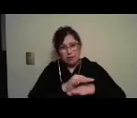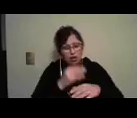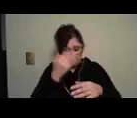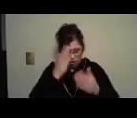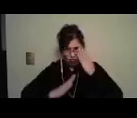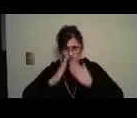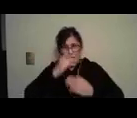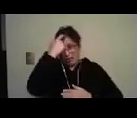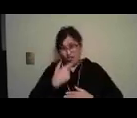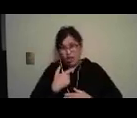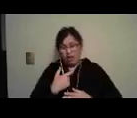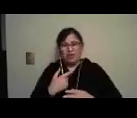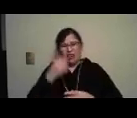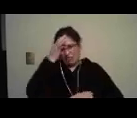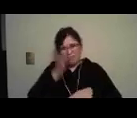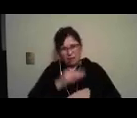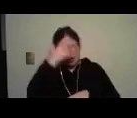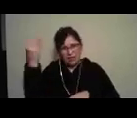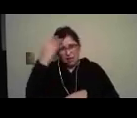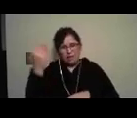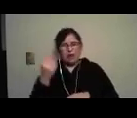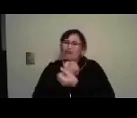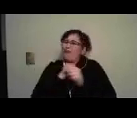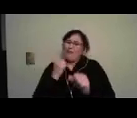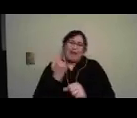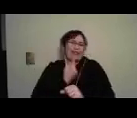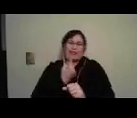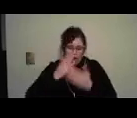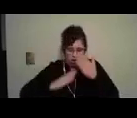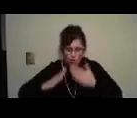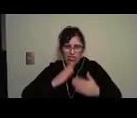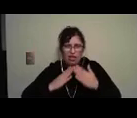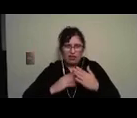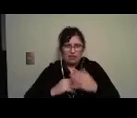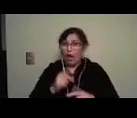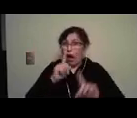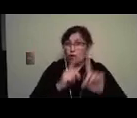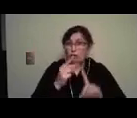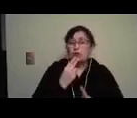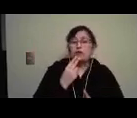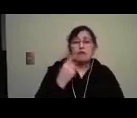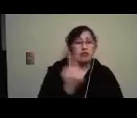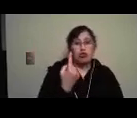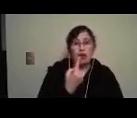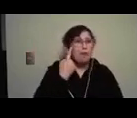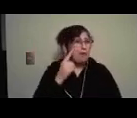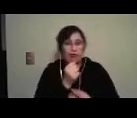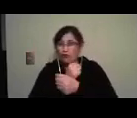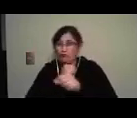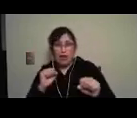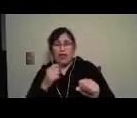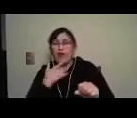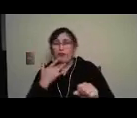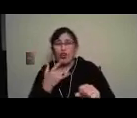decir, las personas con Alzheimer que hoy día viven solas no pueden vivir solas porque no tienen la